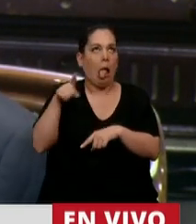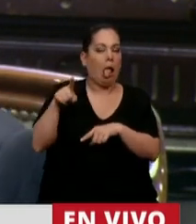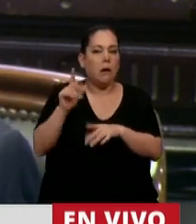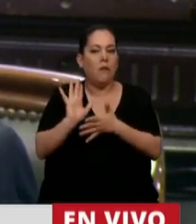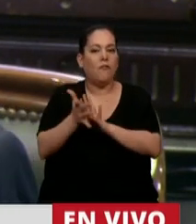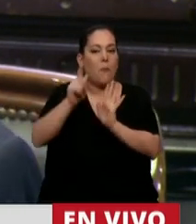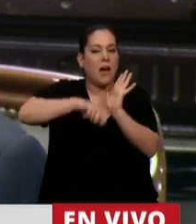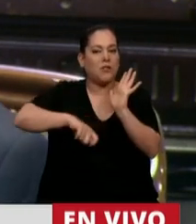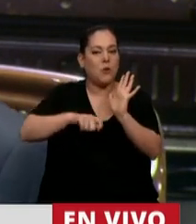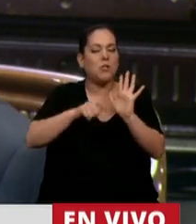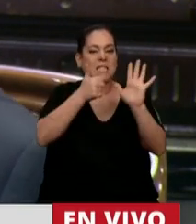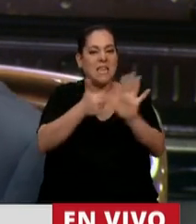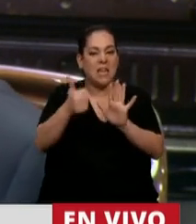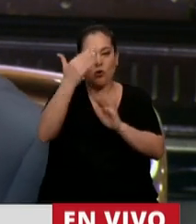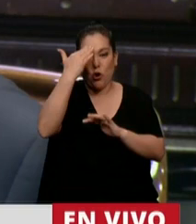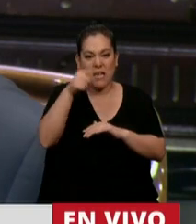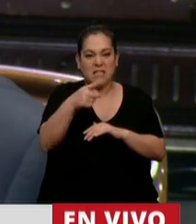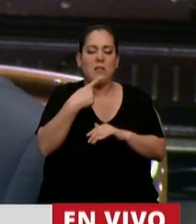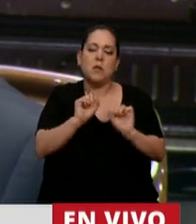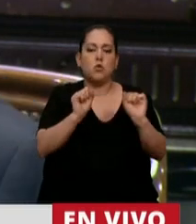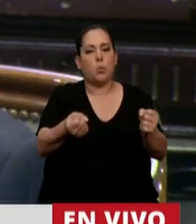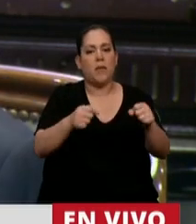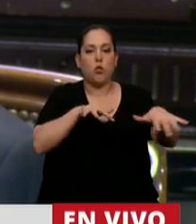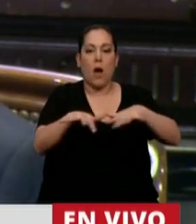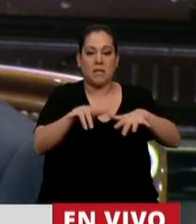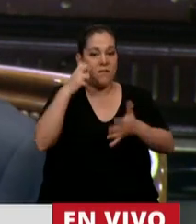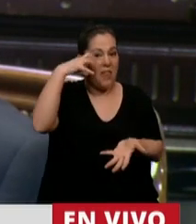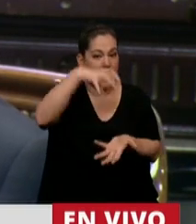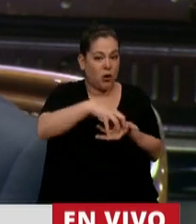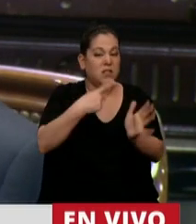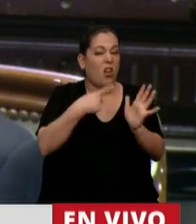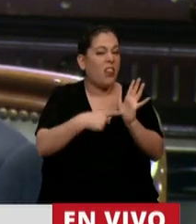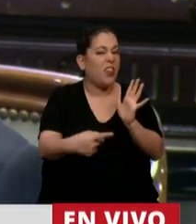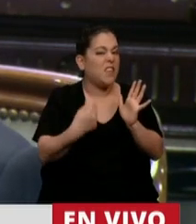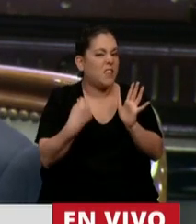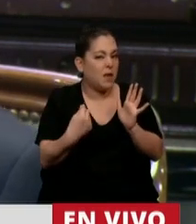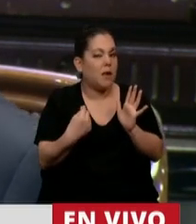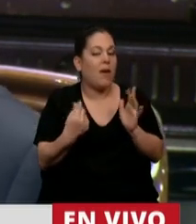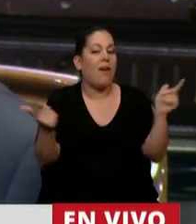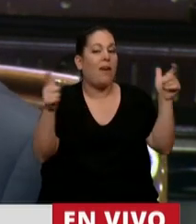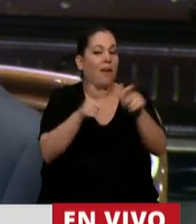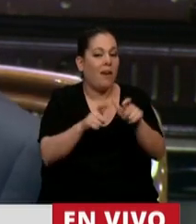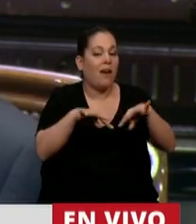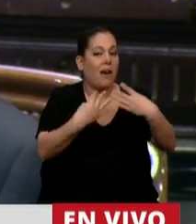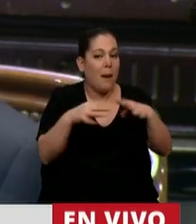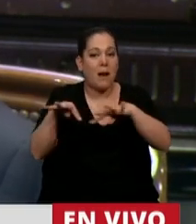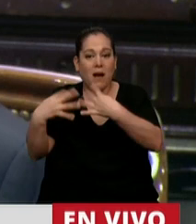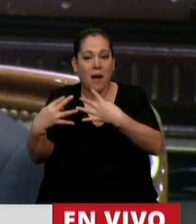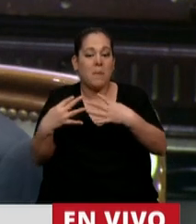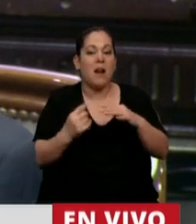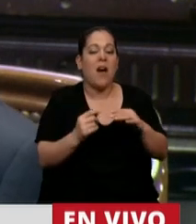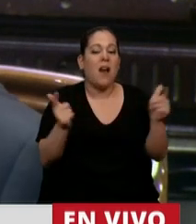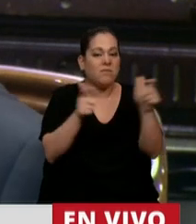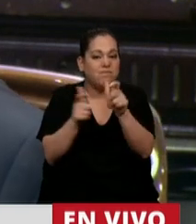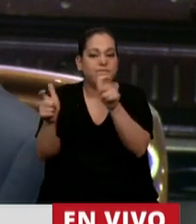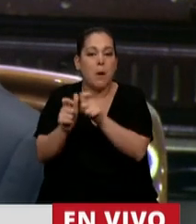resolución 615 suspendiendo las actividades de esta Cámara, claramente dice que las cámaras se reúnen del 1 de marzo al